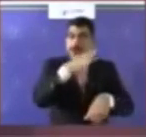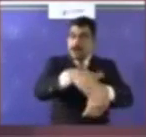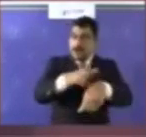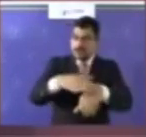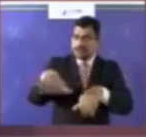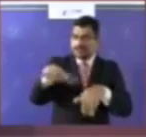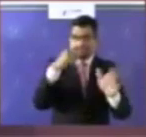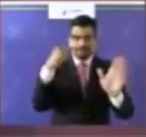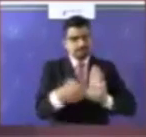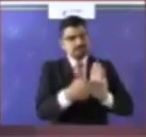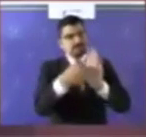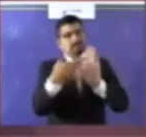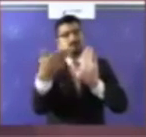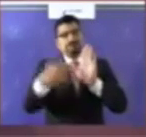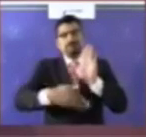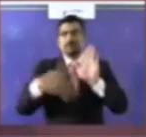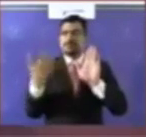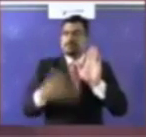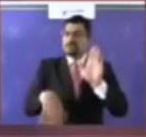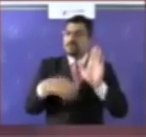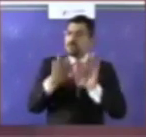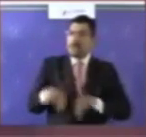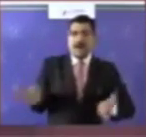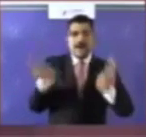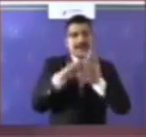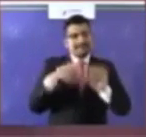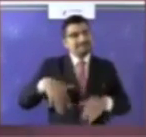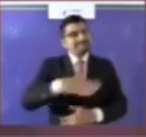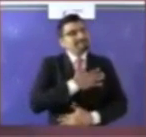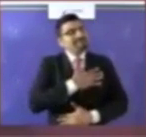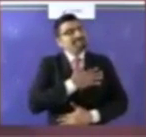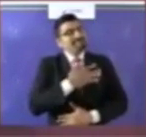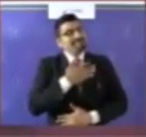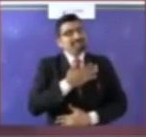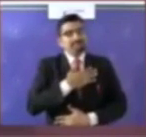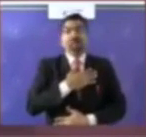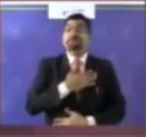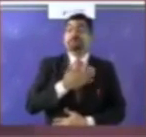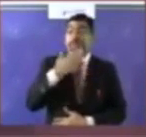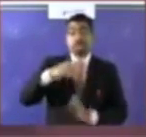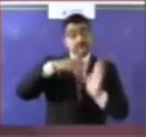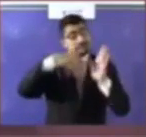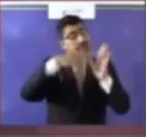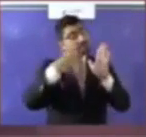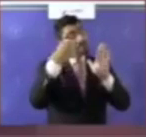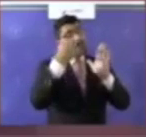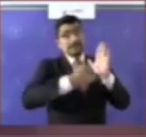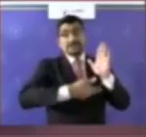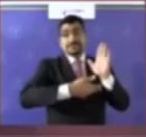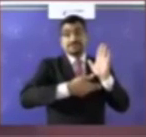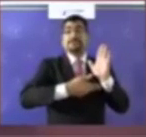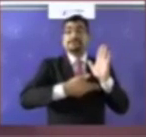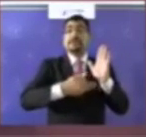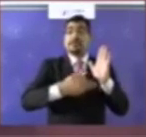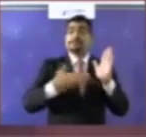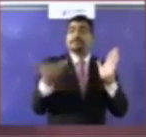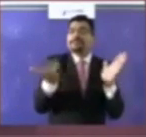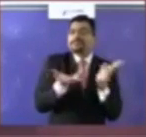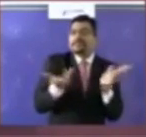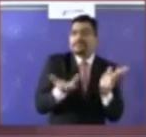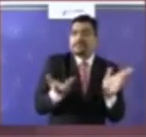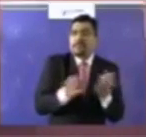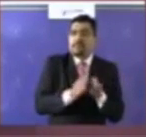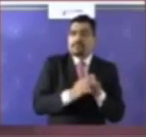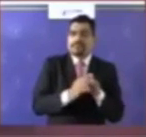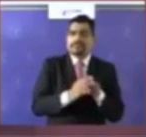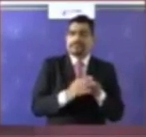representa, repito, para nosotros algo muy significativo. El trazo tiene que hacerse